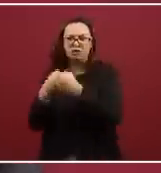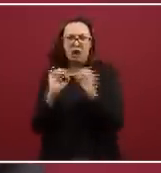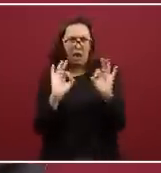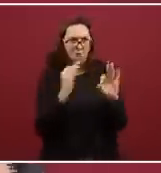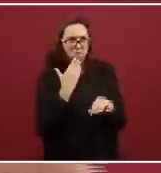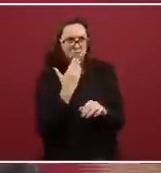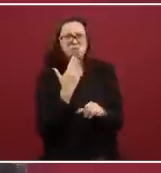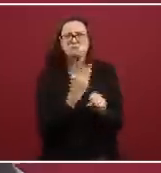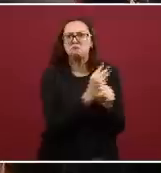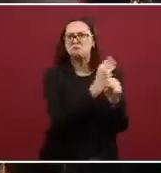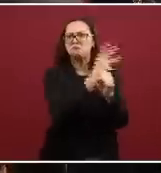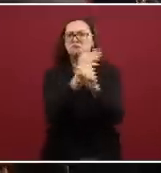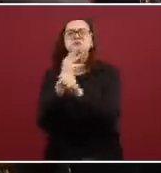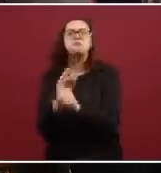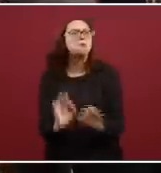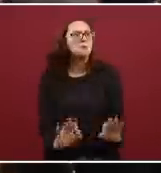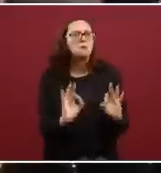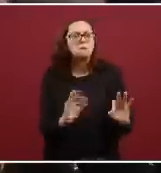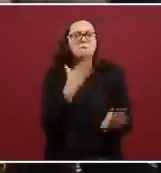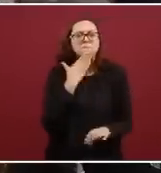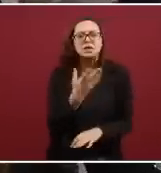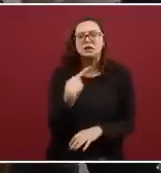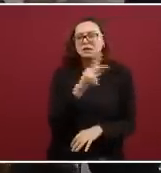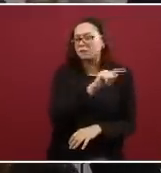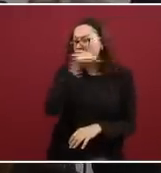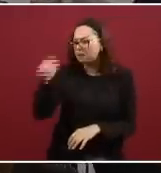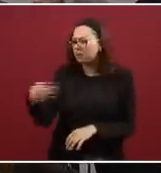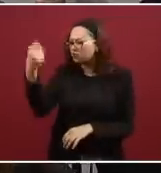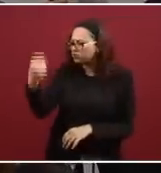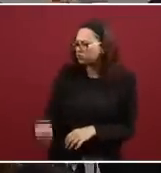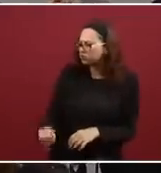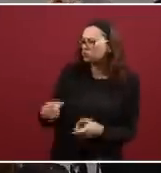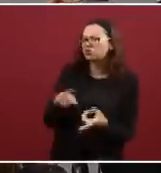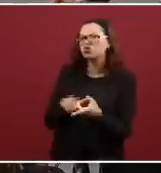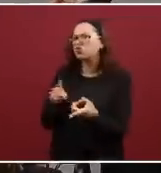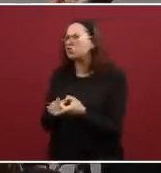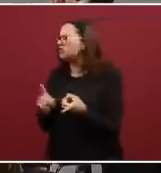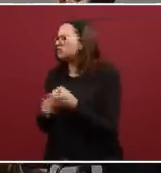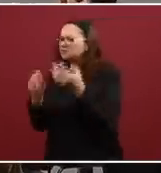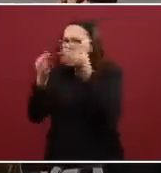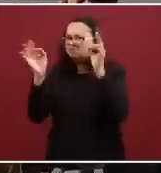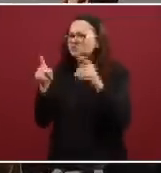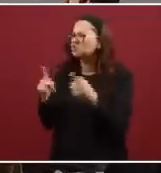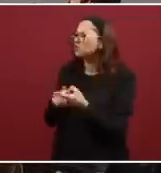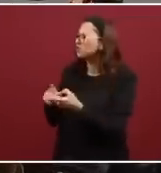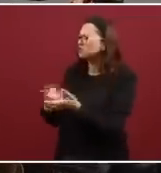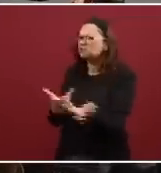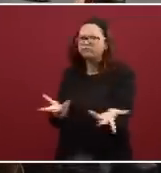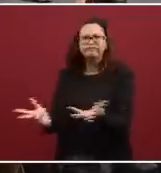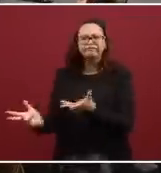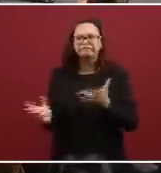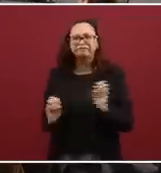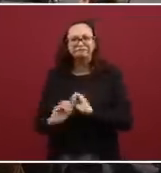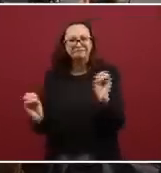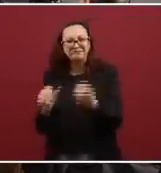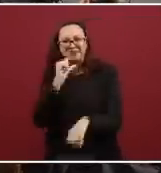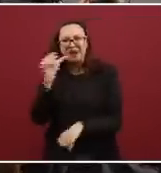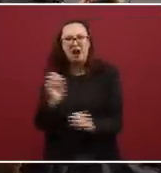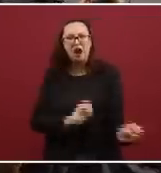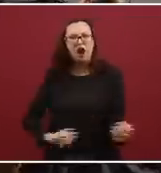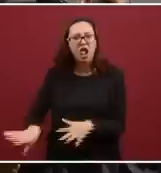pero vas al sur y lo primero que te pregunta es bueno y éxito en esta la frontera no hay nada